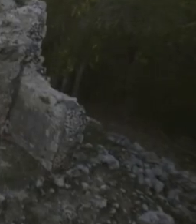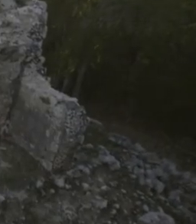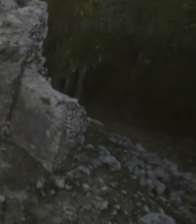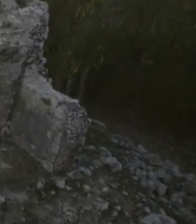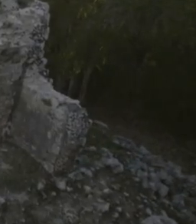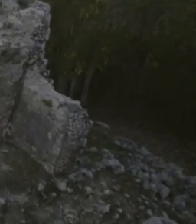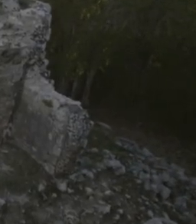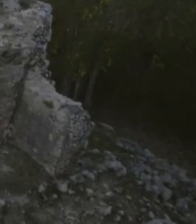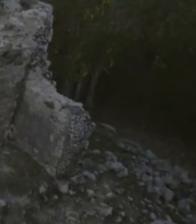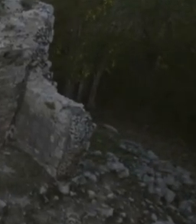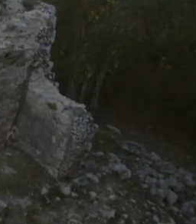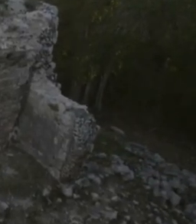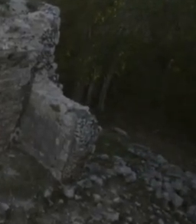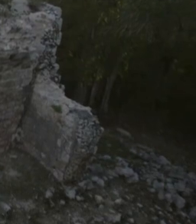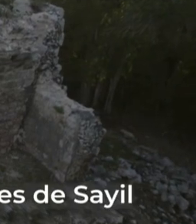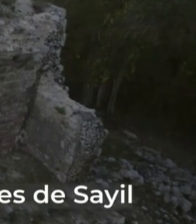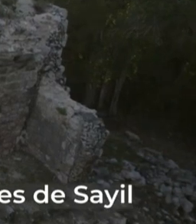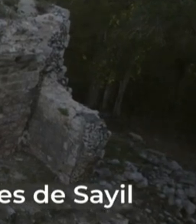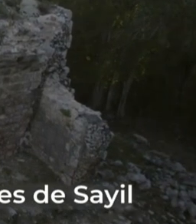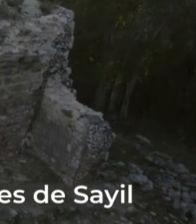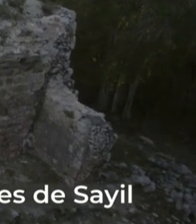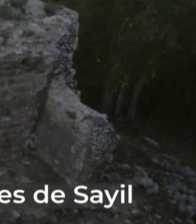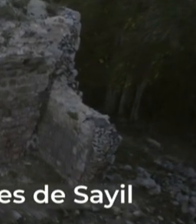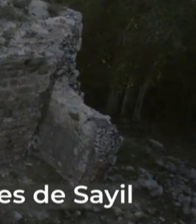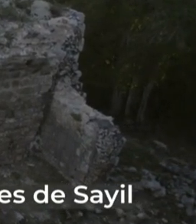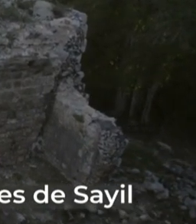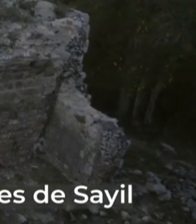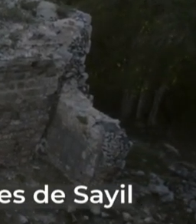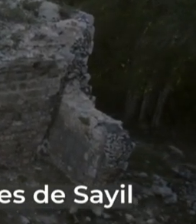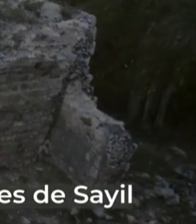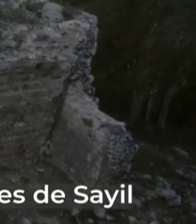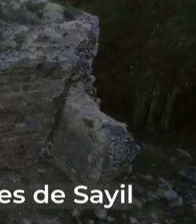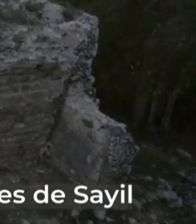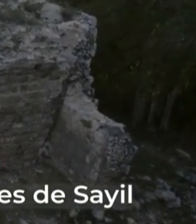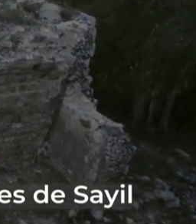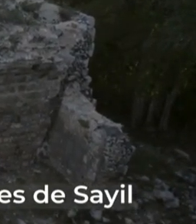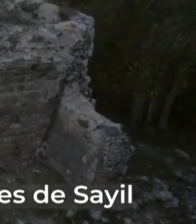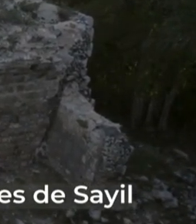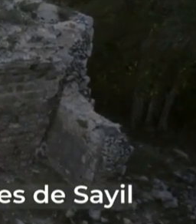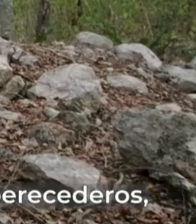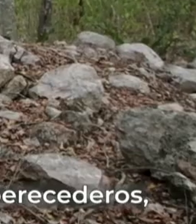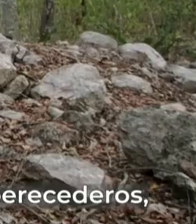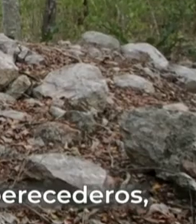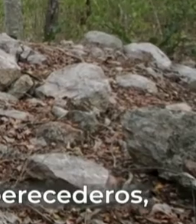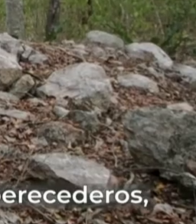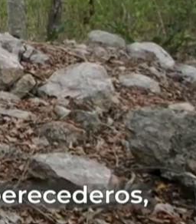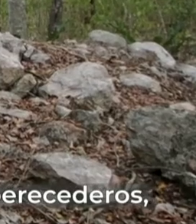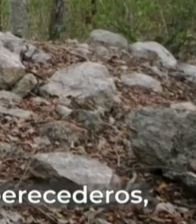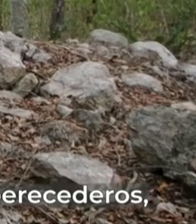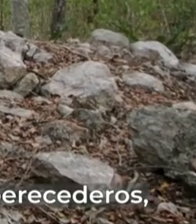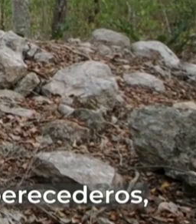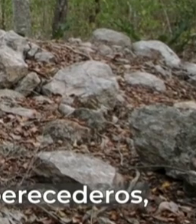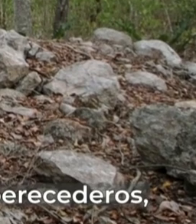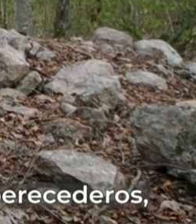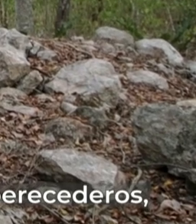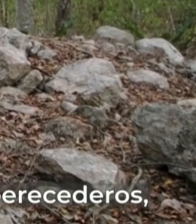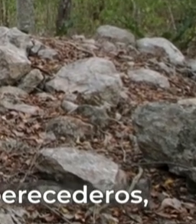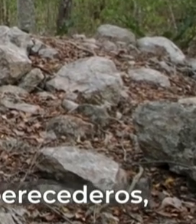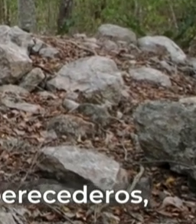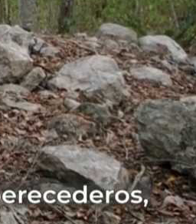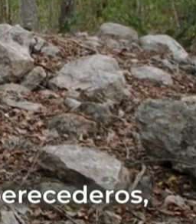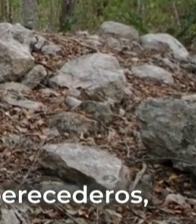A diferencia de otros asentamientos, algunos estudiosos proponen que los pobladores de Sayil habitaban en casas de piedra